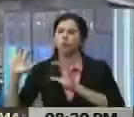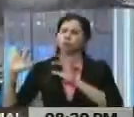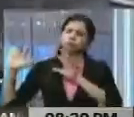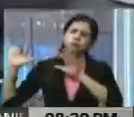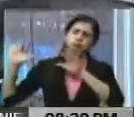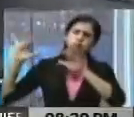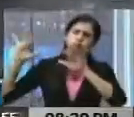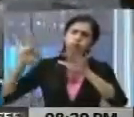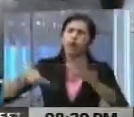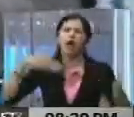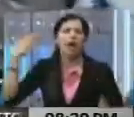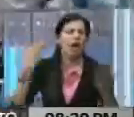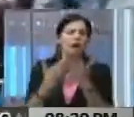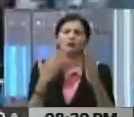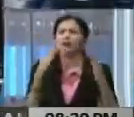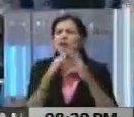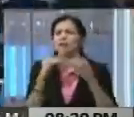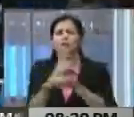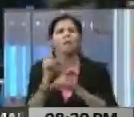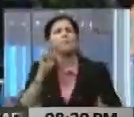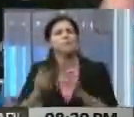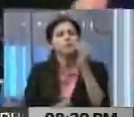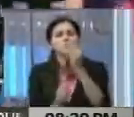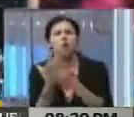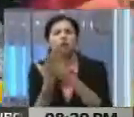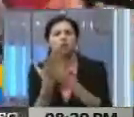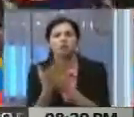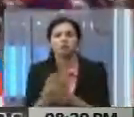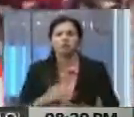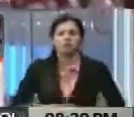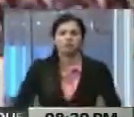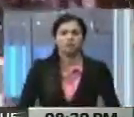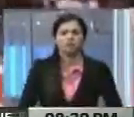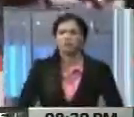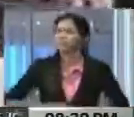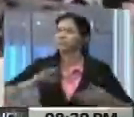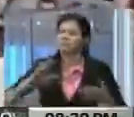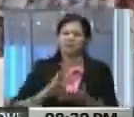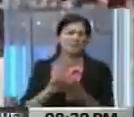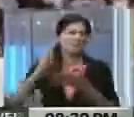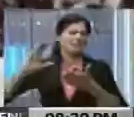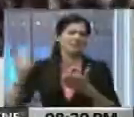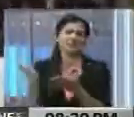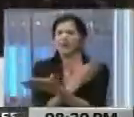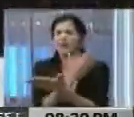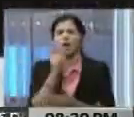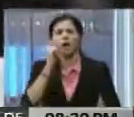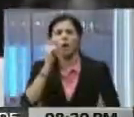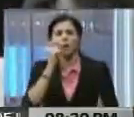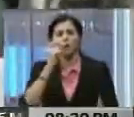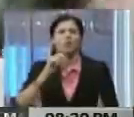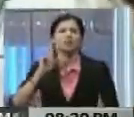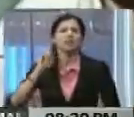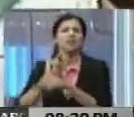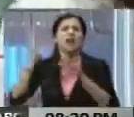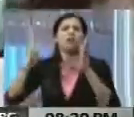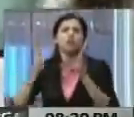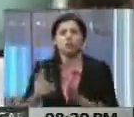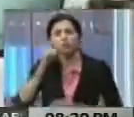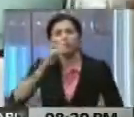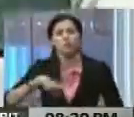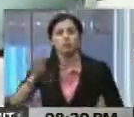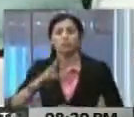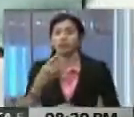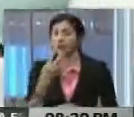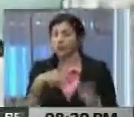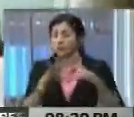Miraflores contundentemente para sacar a este traidor del pueblo venezolano. Hace